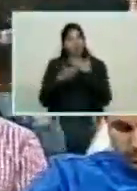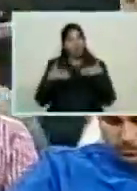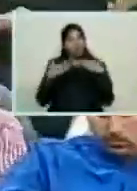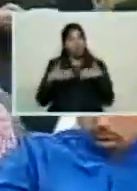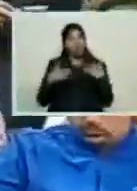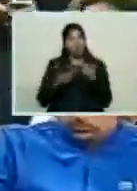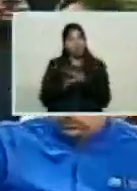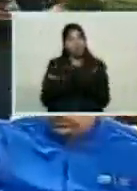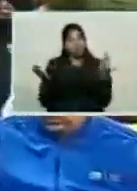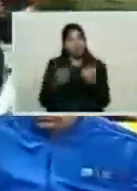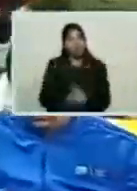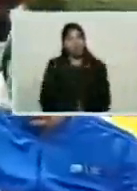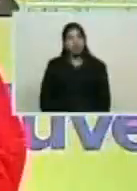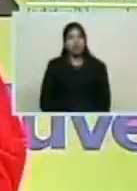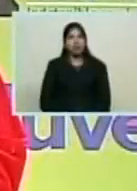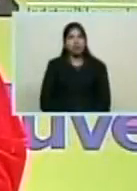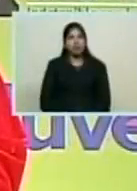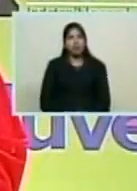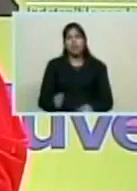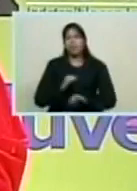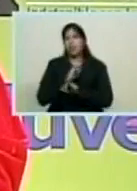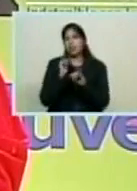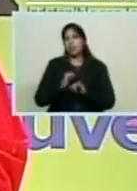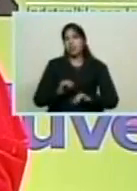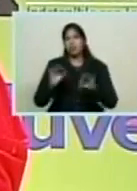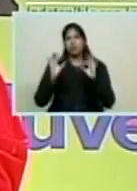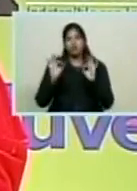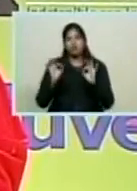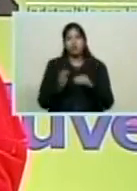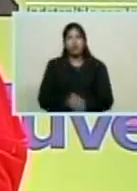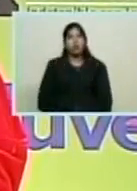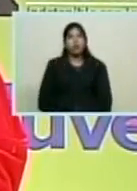social. Una sola visión,